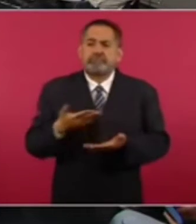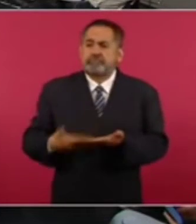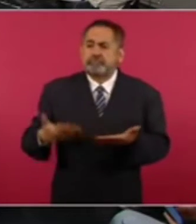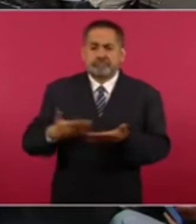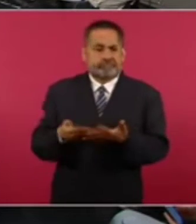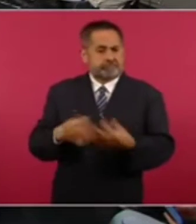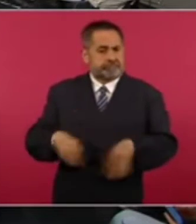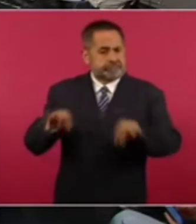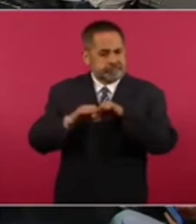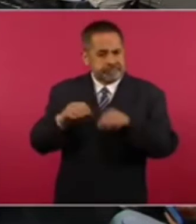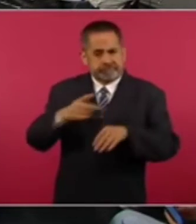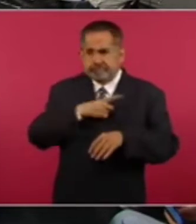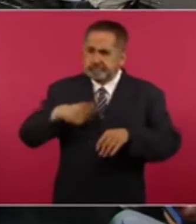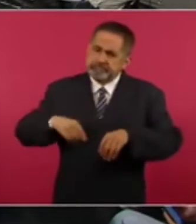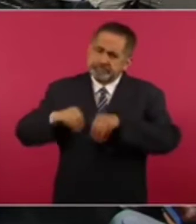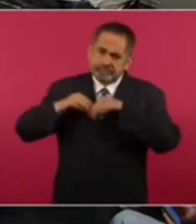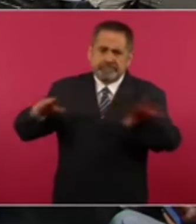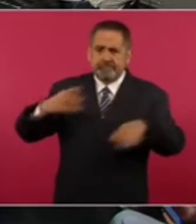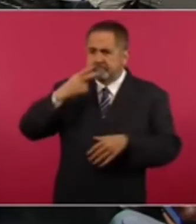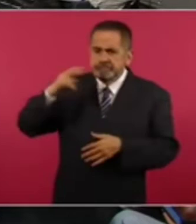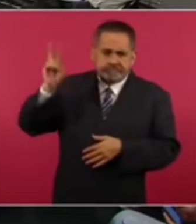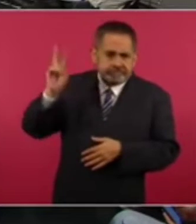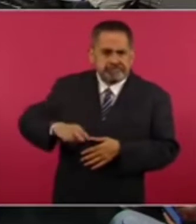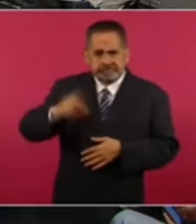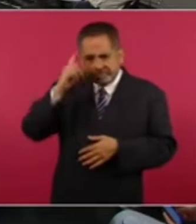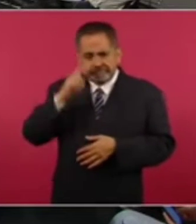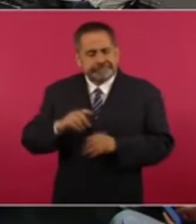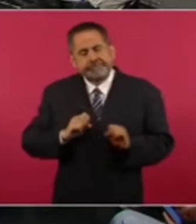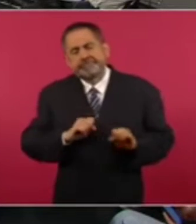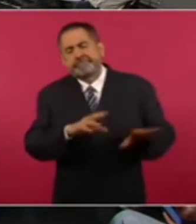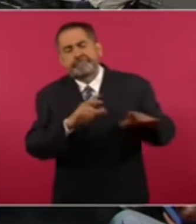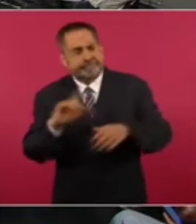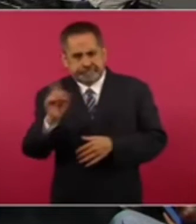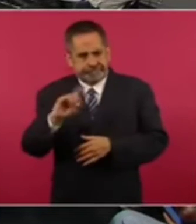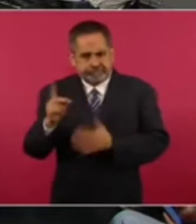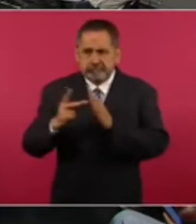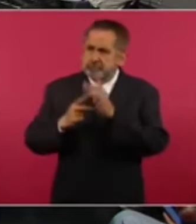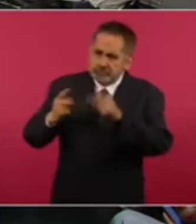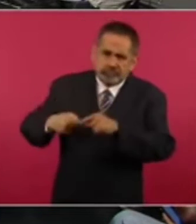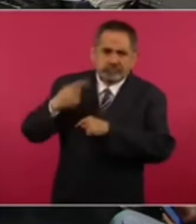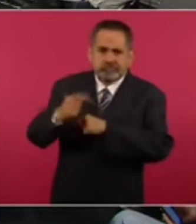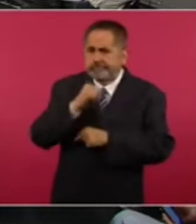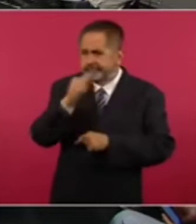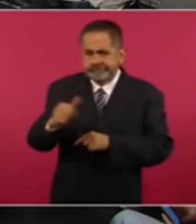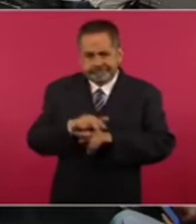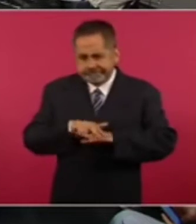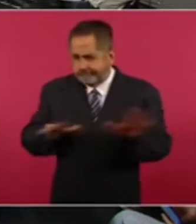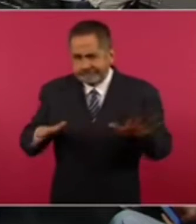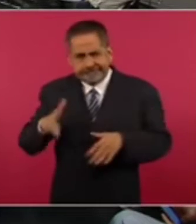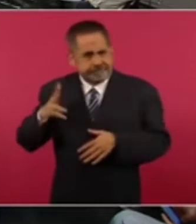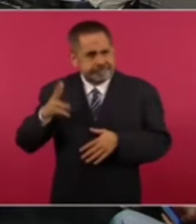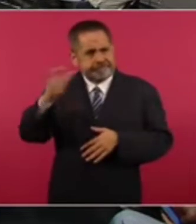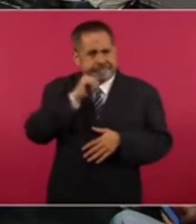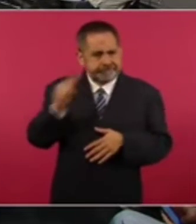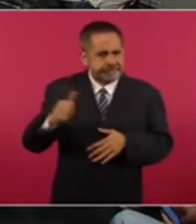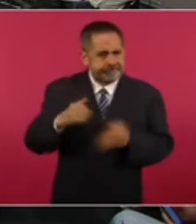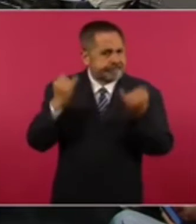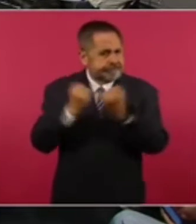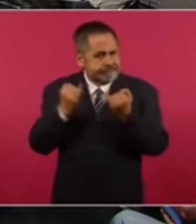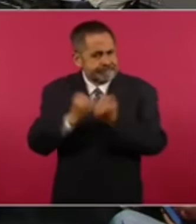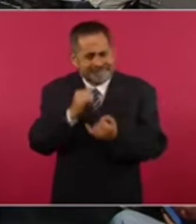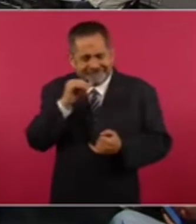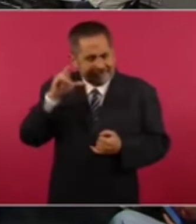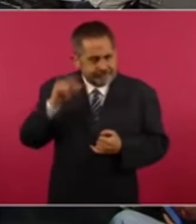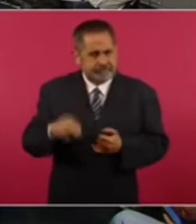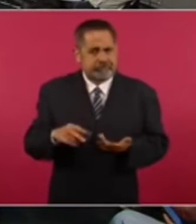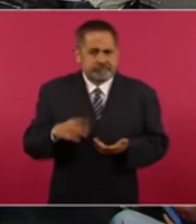para conocer la verdad y sobre todo para que el caso no quede impune, no se repita en gobiernos futuros, si habría un